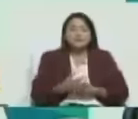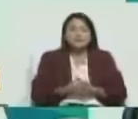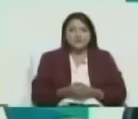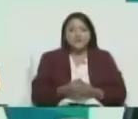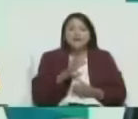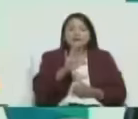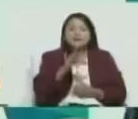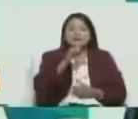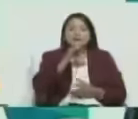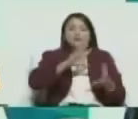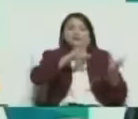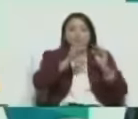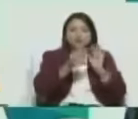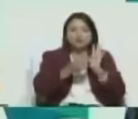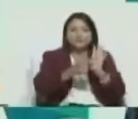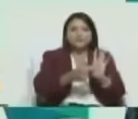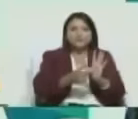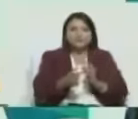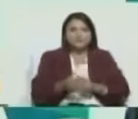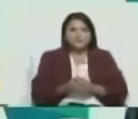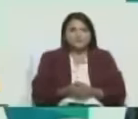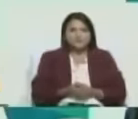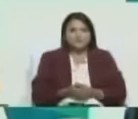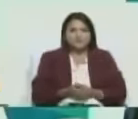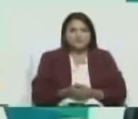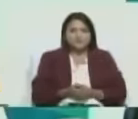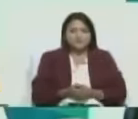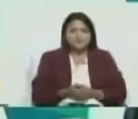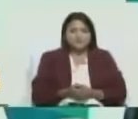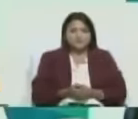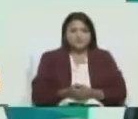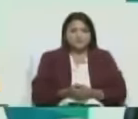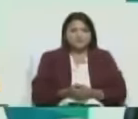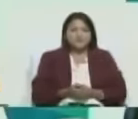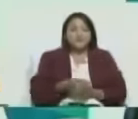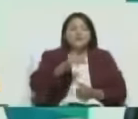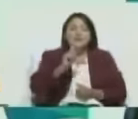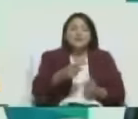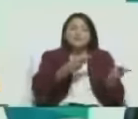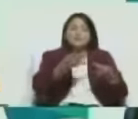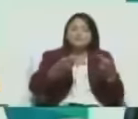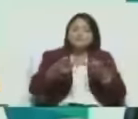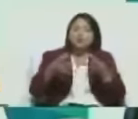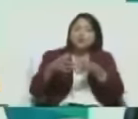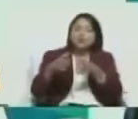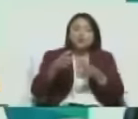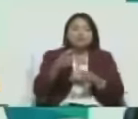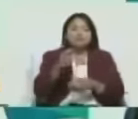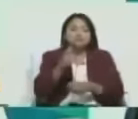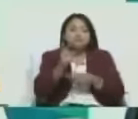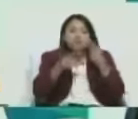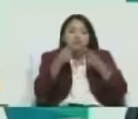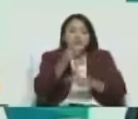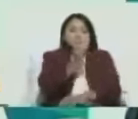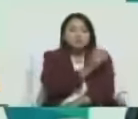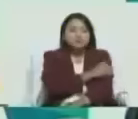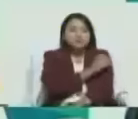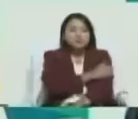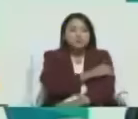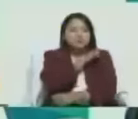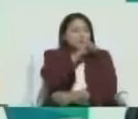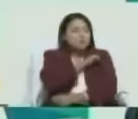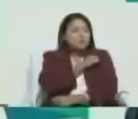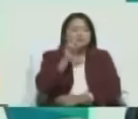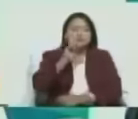la información que nosotros podemos ofrecerle. De igual manera, invitaron a los partidos políticos de oposición, los partidos políticos que aman la